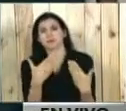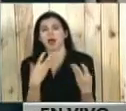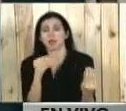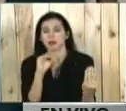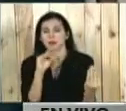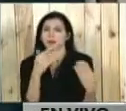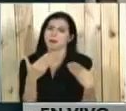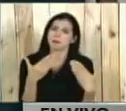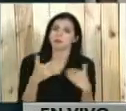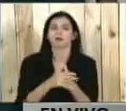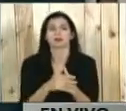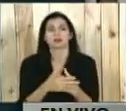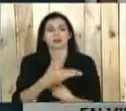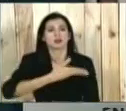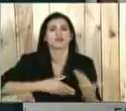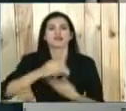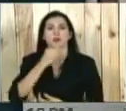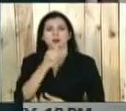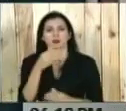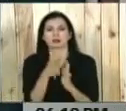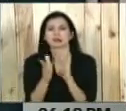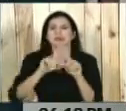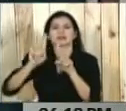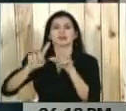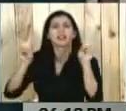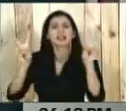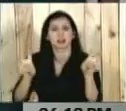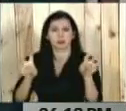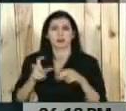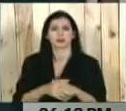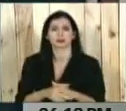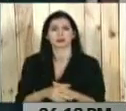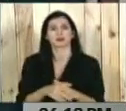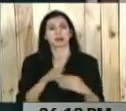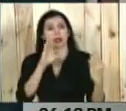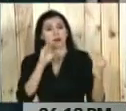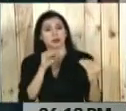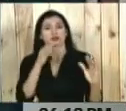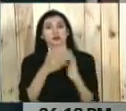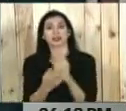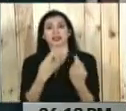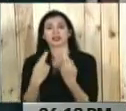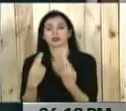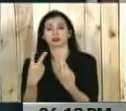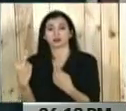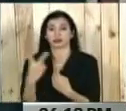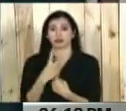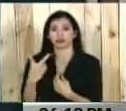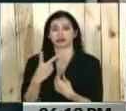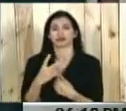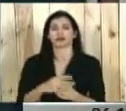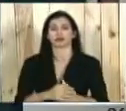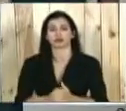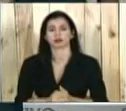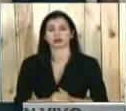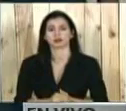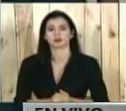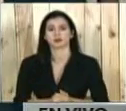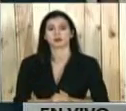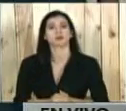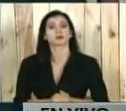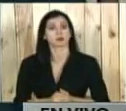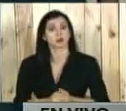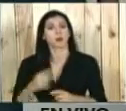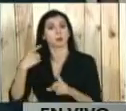actualizando información sobre distintos temas, conversando sobre las relaciones bilaterales. Puedo decir que fue